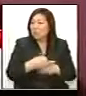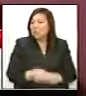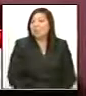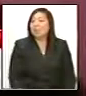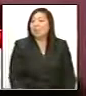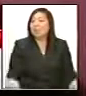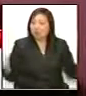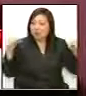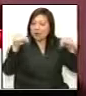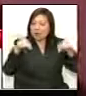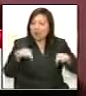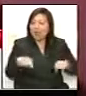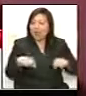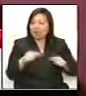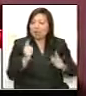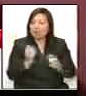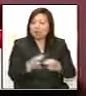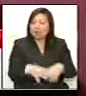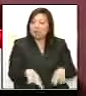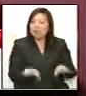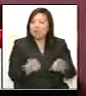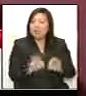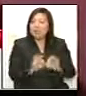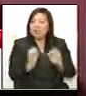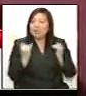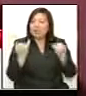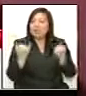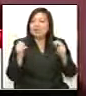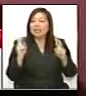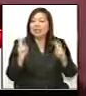por estar aquí dándole la importancia a este tema.